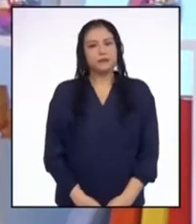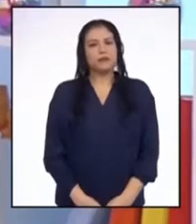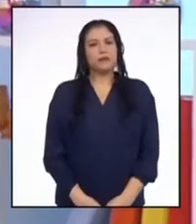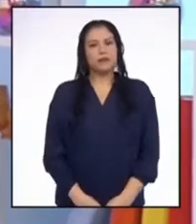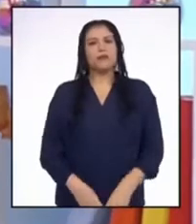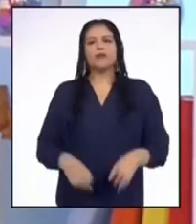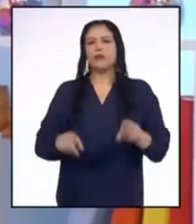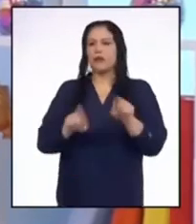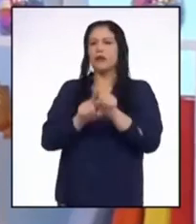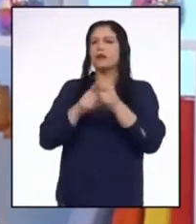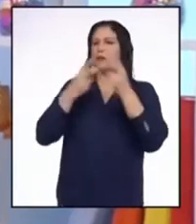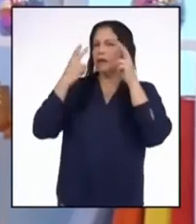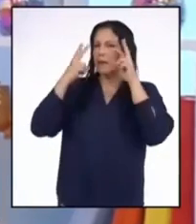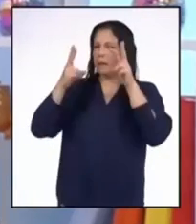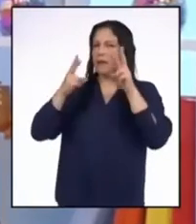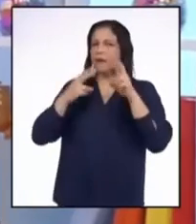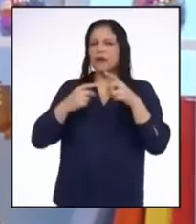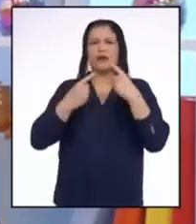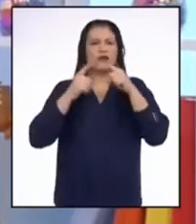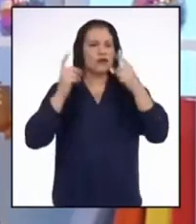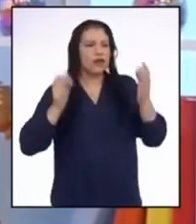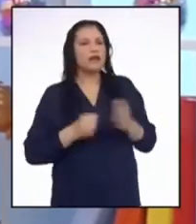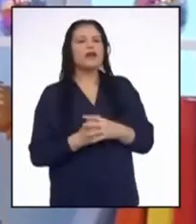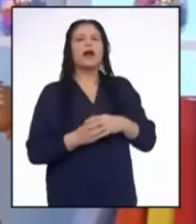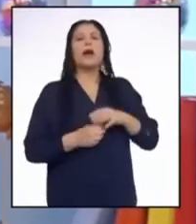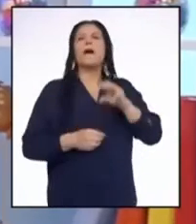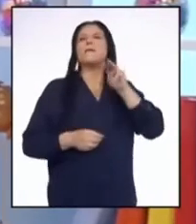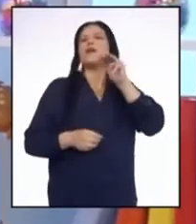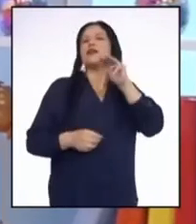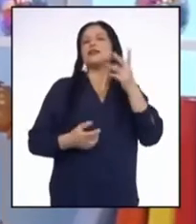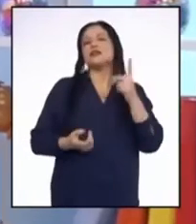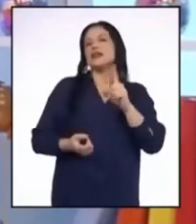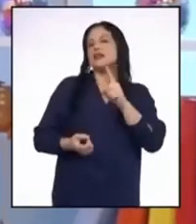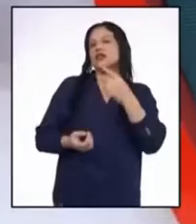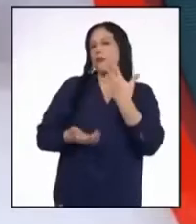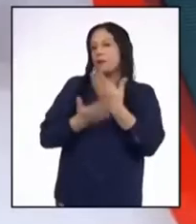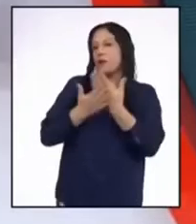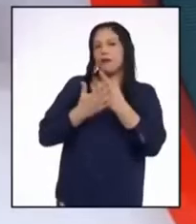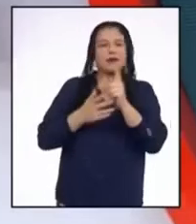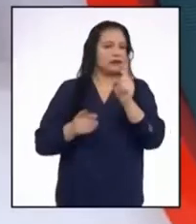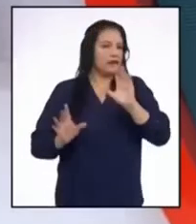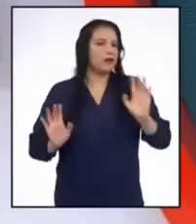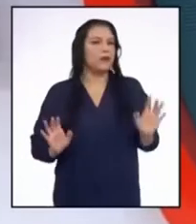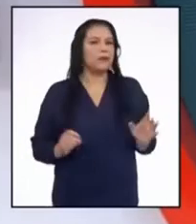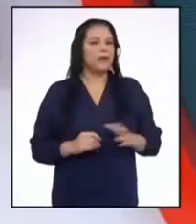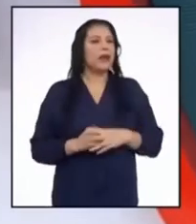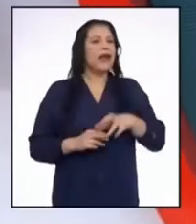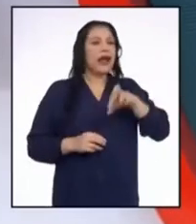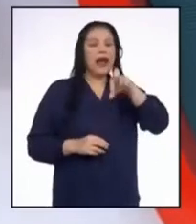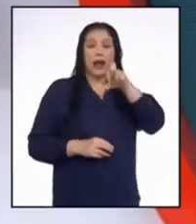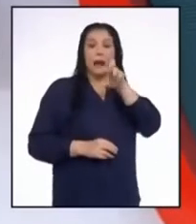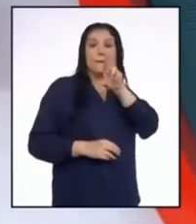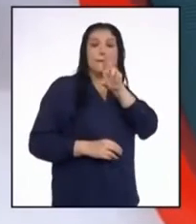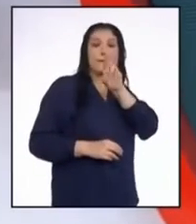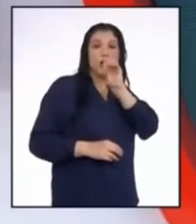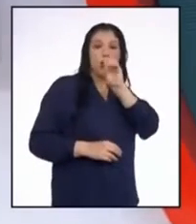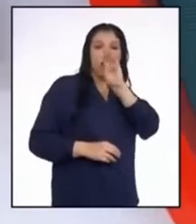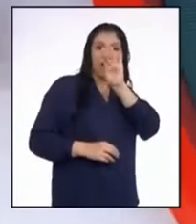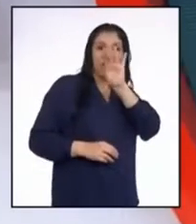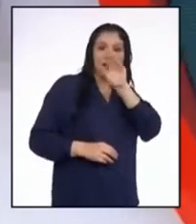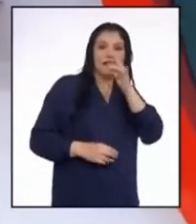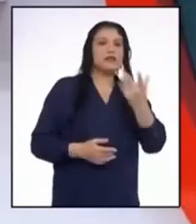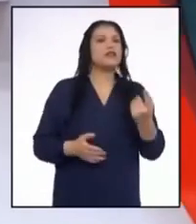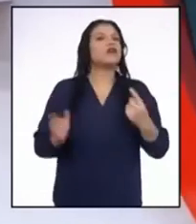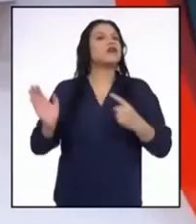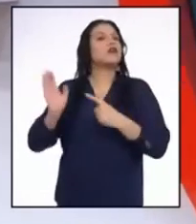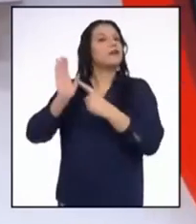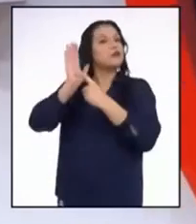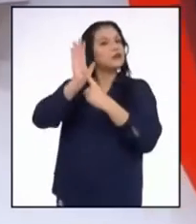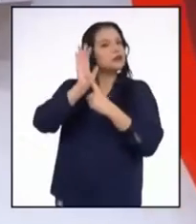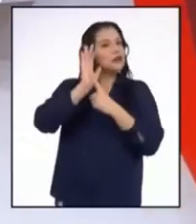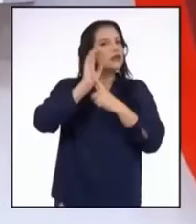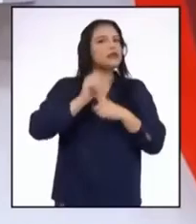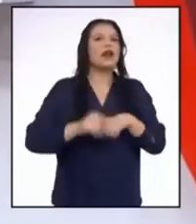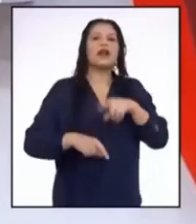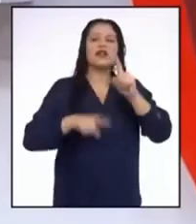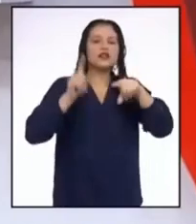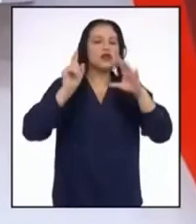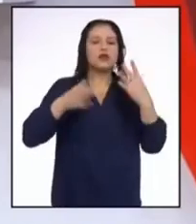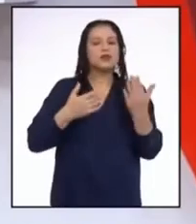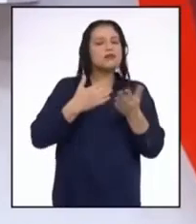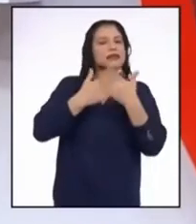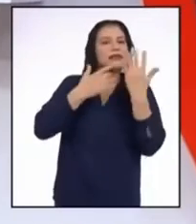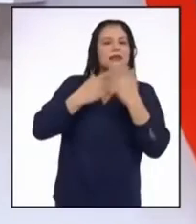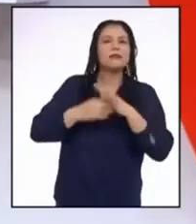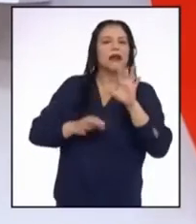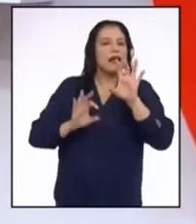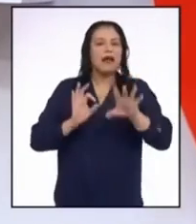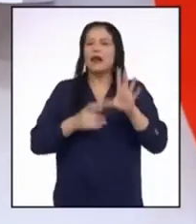También vimos los tipos de muestreo probabilístico y no probabilístico. Del probabilístico estudiamos el muestreo aleatorio simple, que es elegir